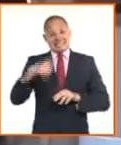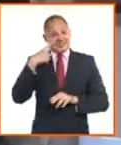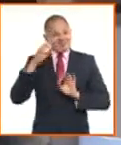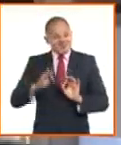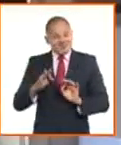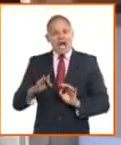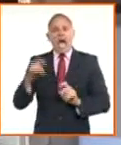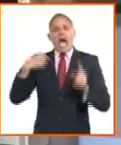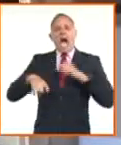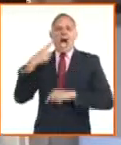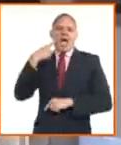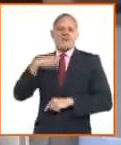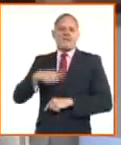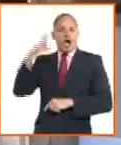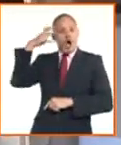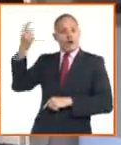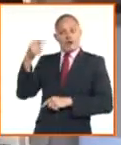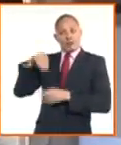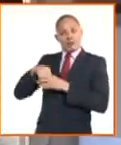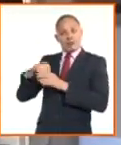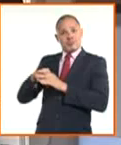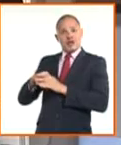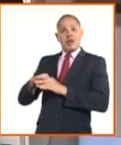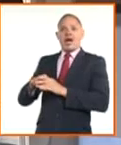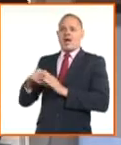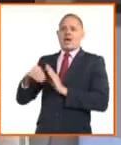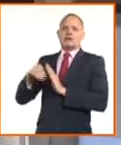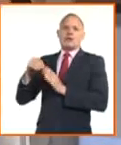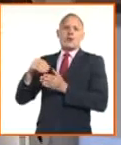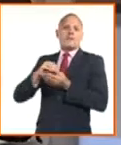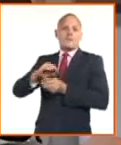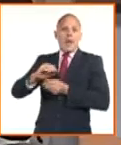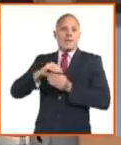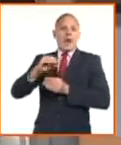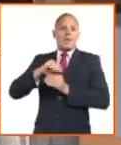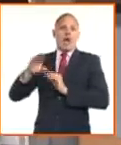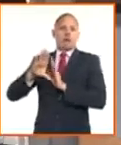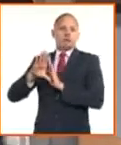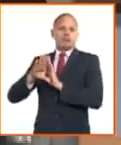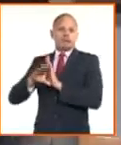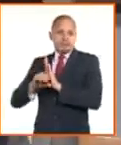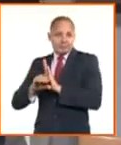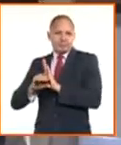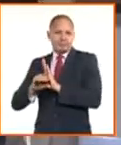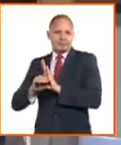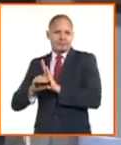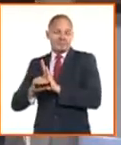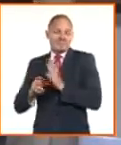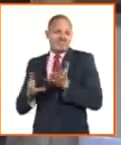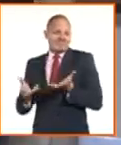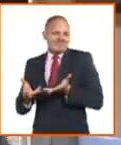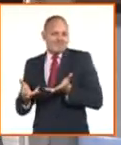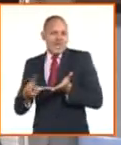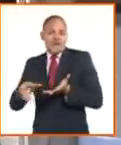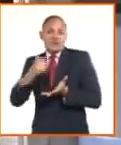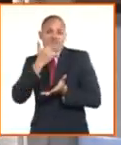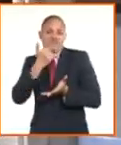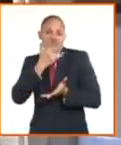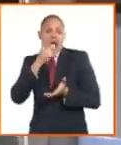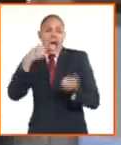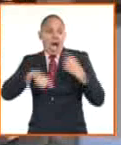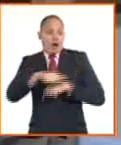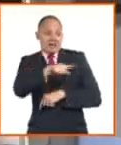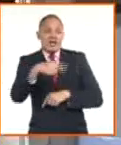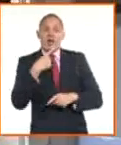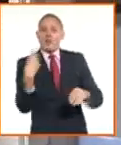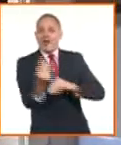sea, poner dinero en circulación para financiar el déficit del presupuesto que no tiene respaldo productivo, va en contra del mercado cambiario, va en contra de la estabilidad del tipo de